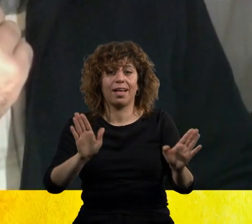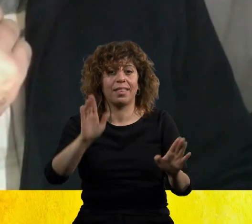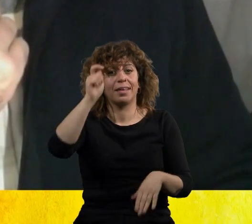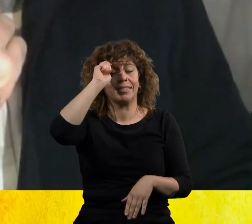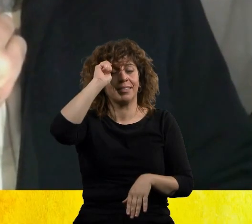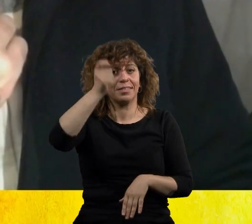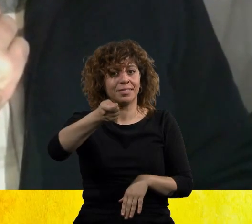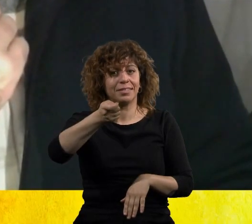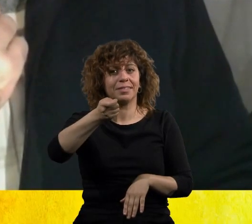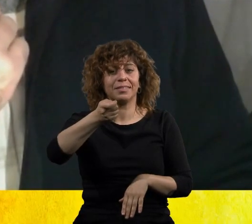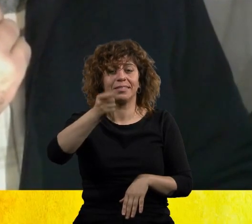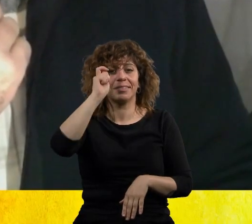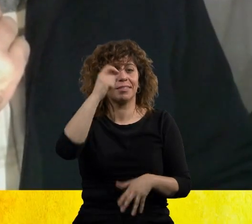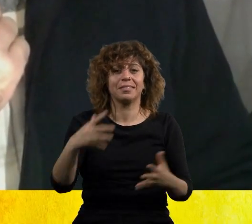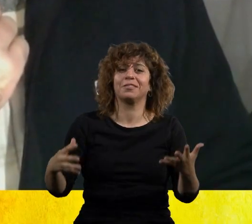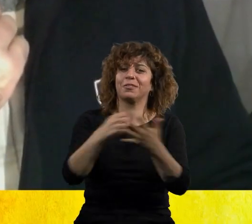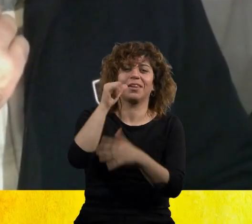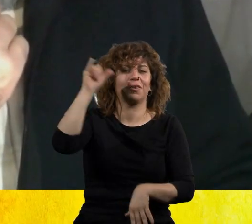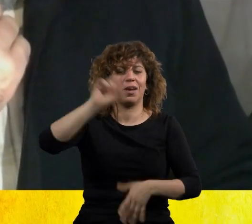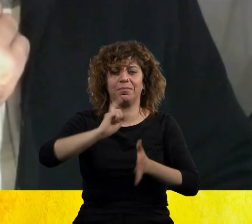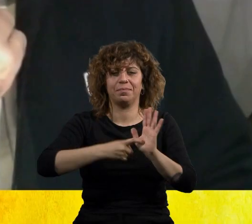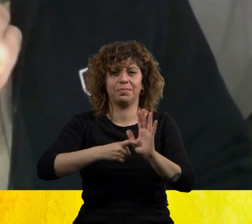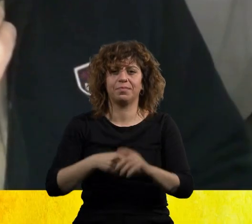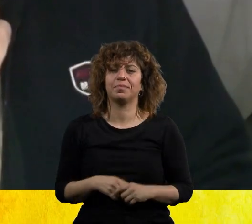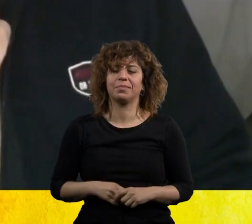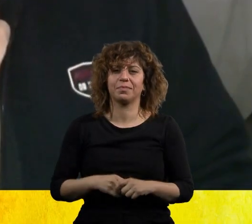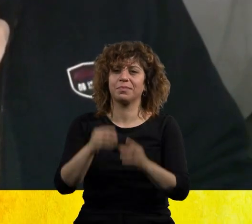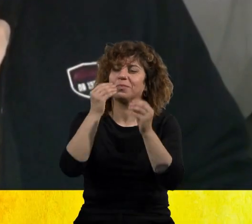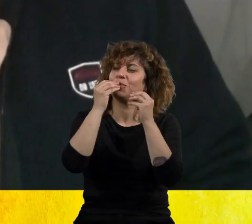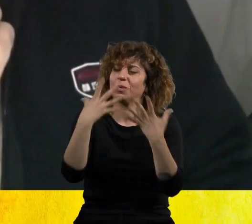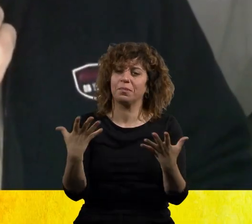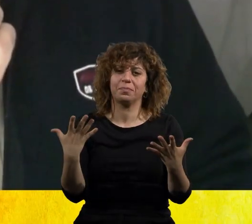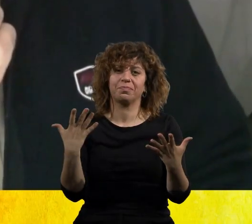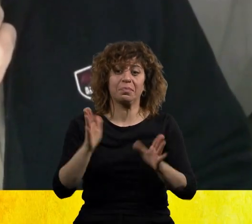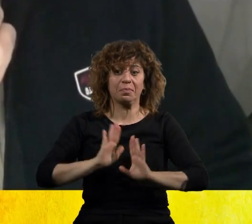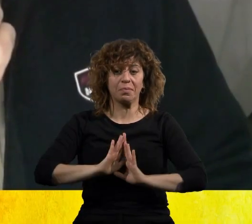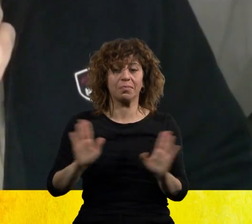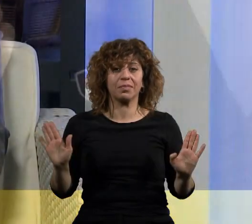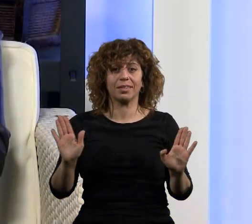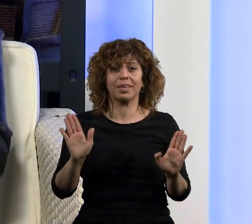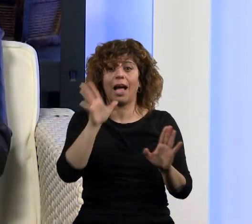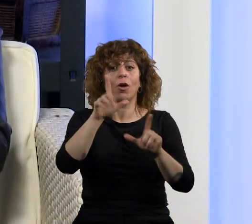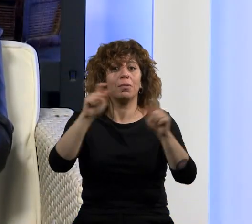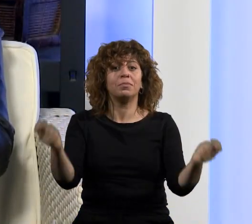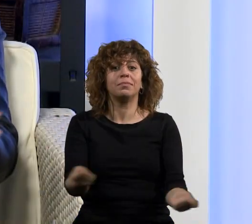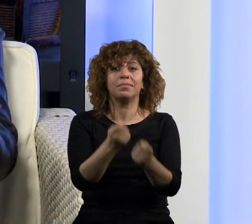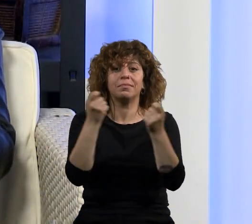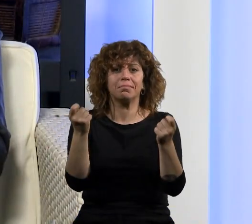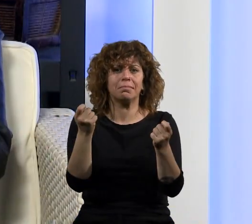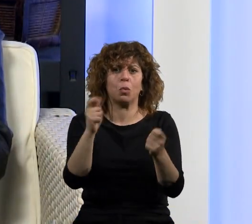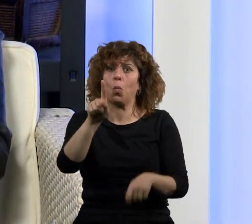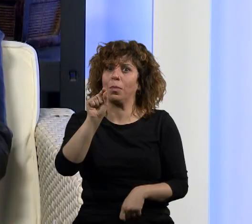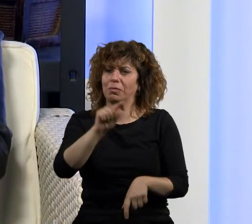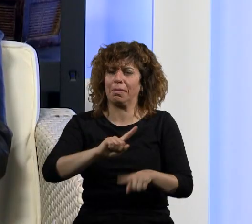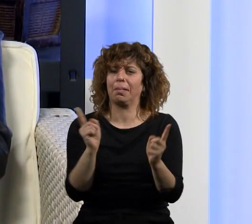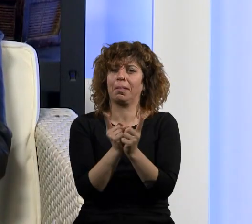saludos a toda La Rioja. Muy bien, pues nada, nos vamos a publicidad. Nada, un